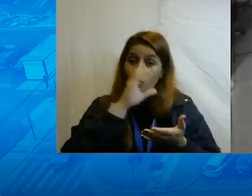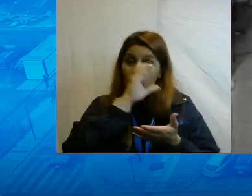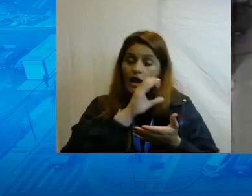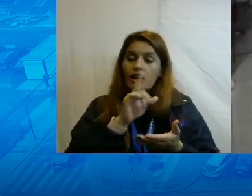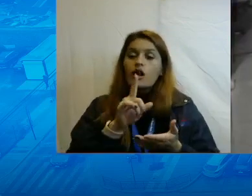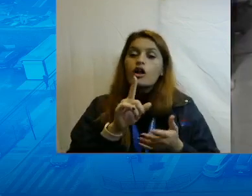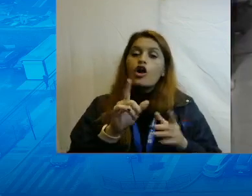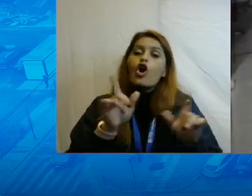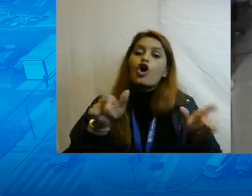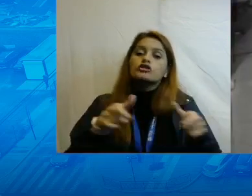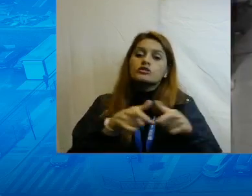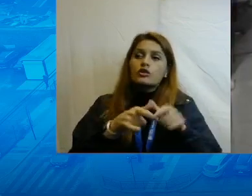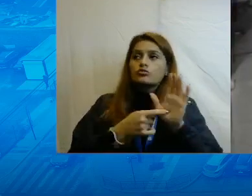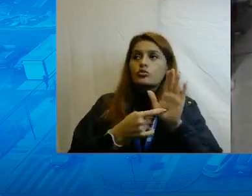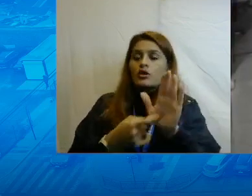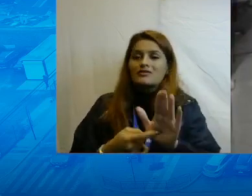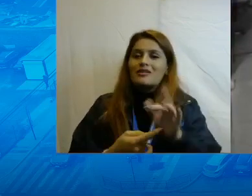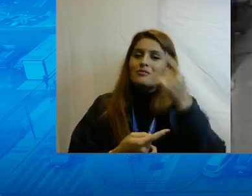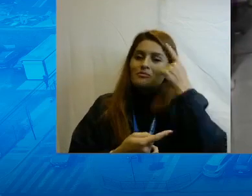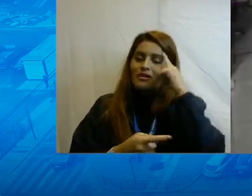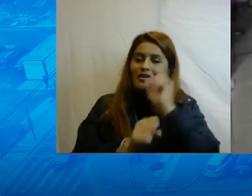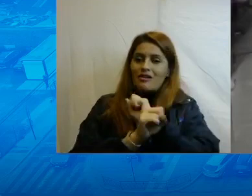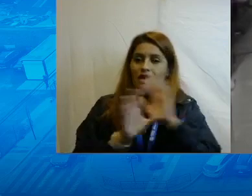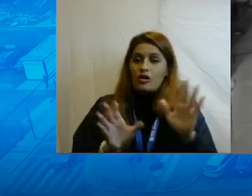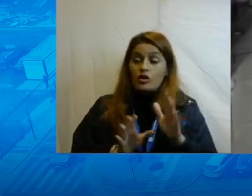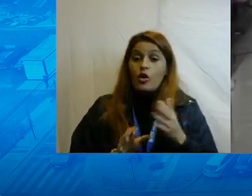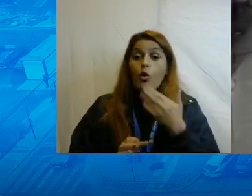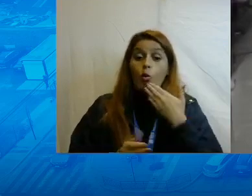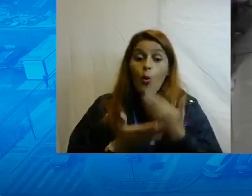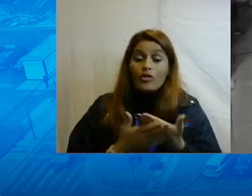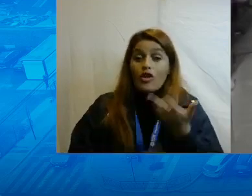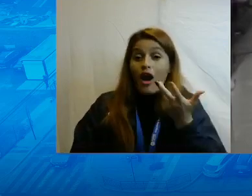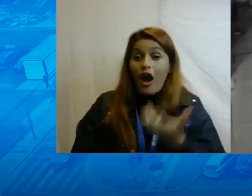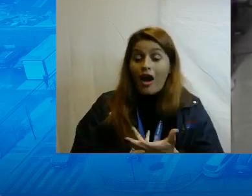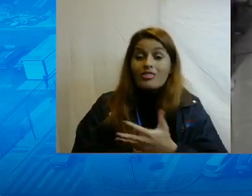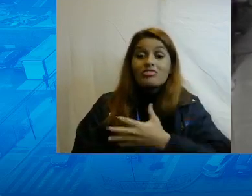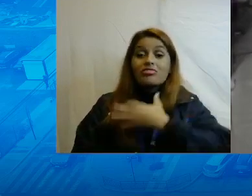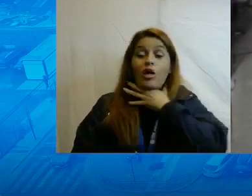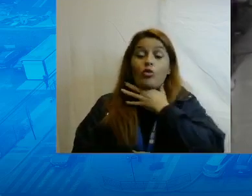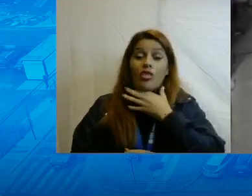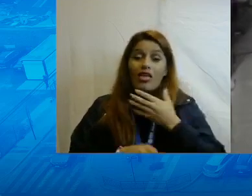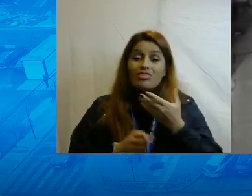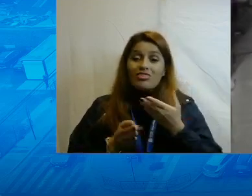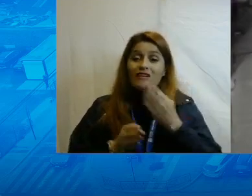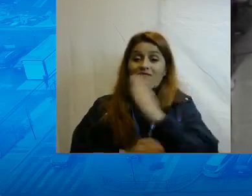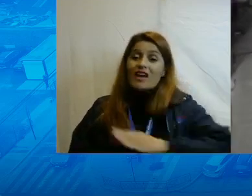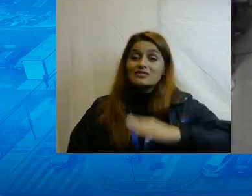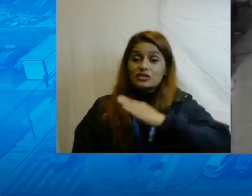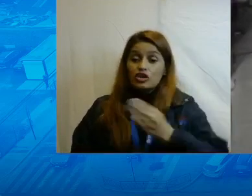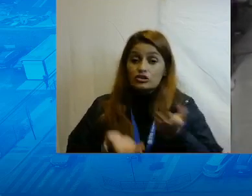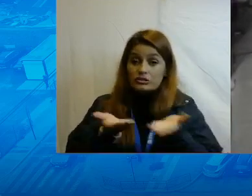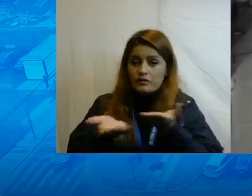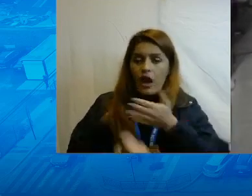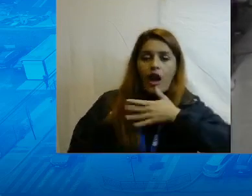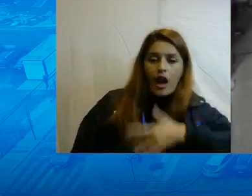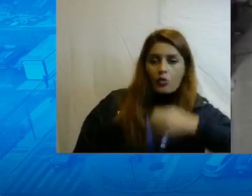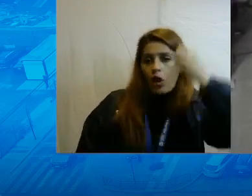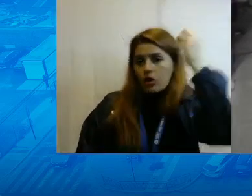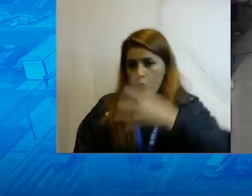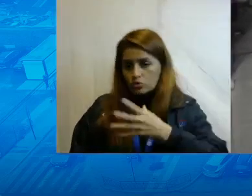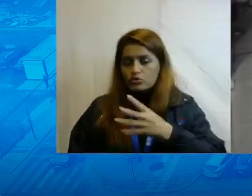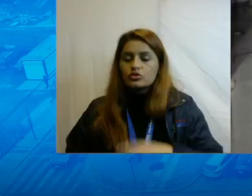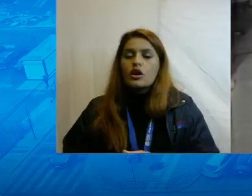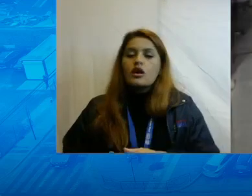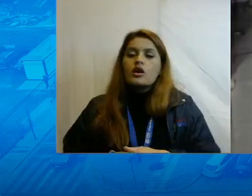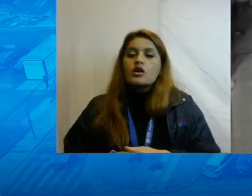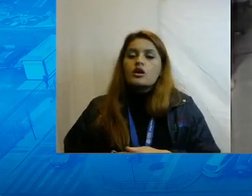consejo para efectos de regularizar. En todo caso, cada vez que hay una deuda de servicios básicos, sin perjuicio de las investigaciones